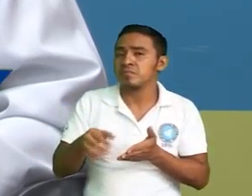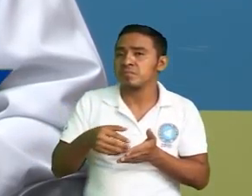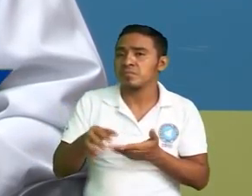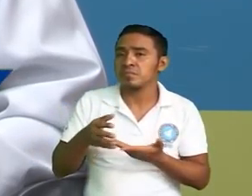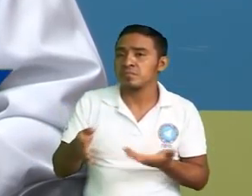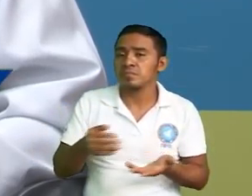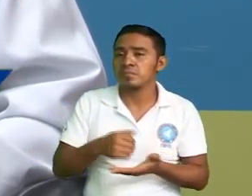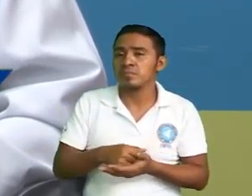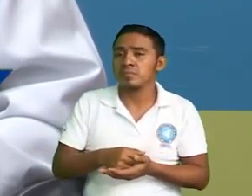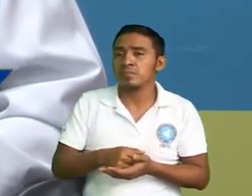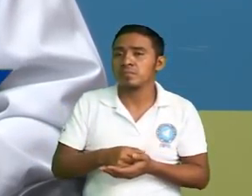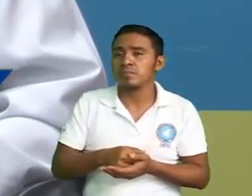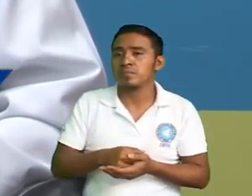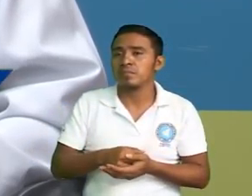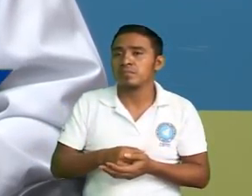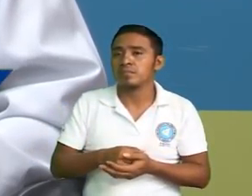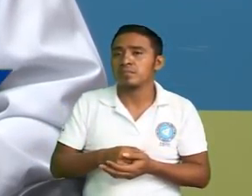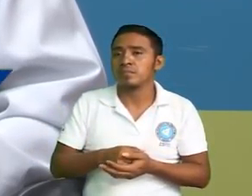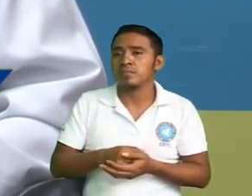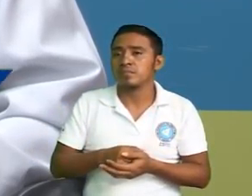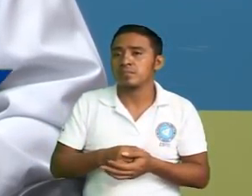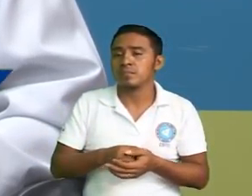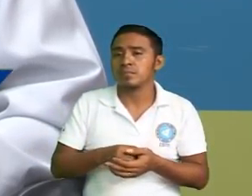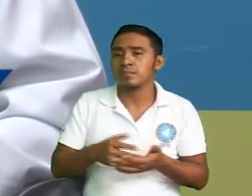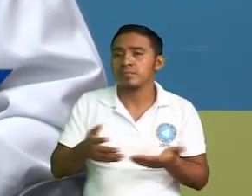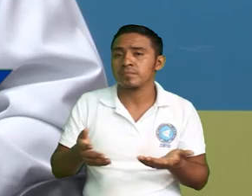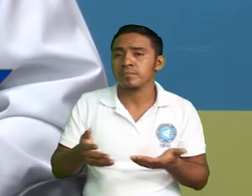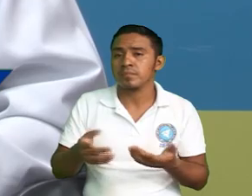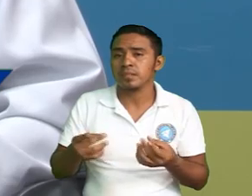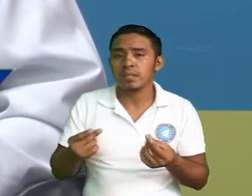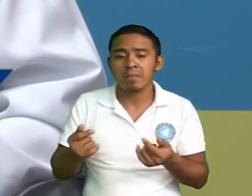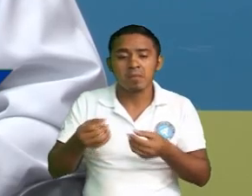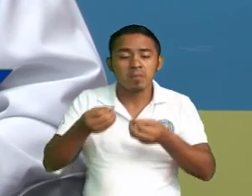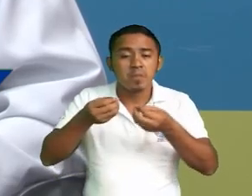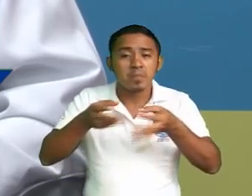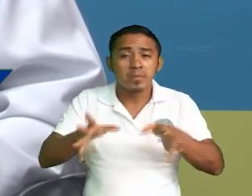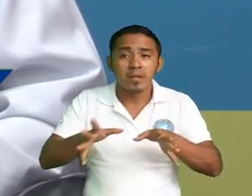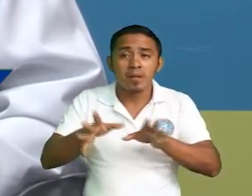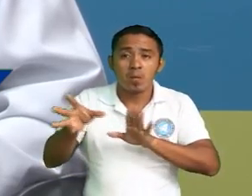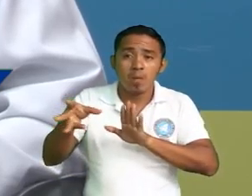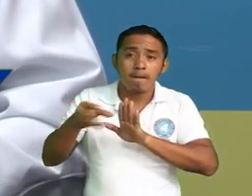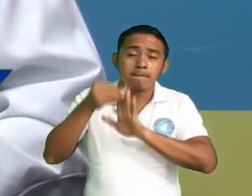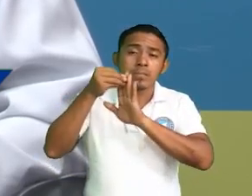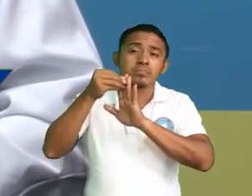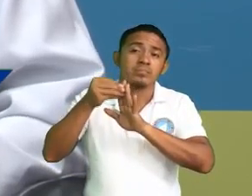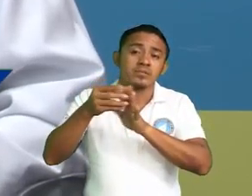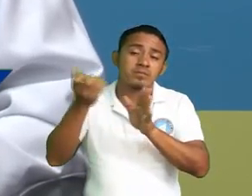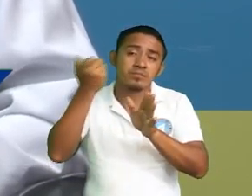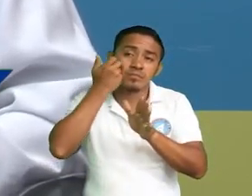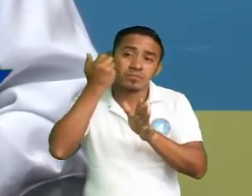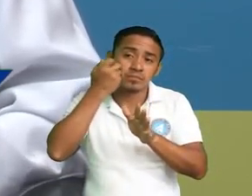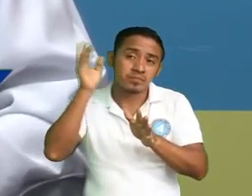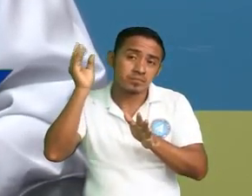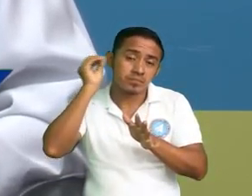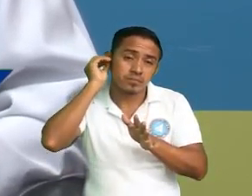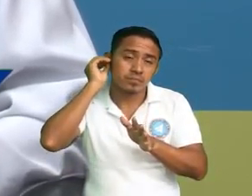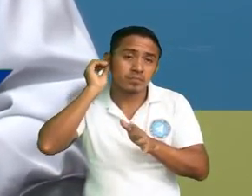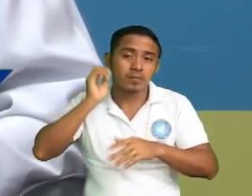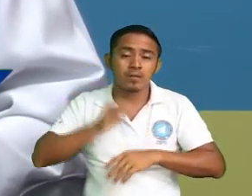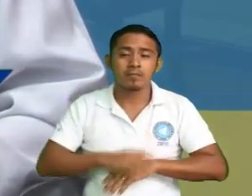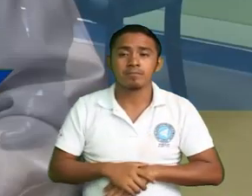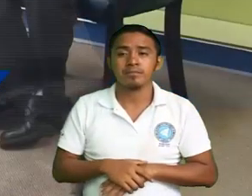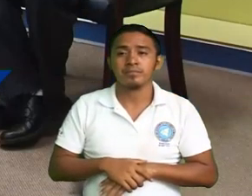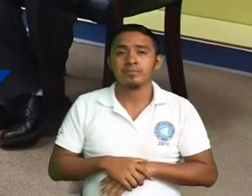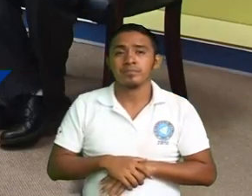es una piel que se va a erosionar y con facilidad va a agarrar una infección en el oído. Ahora, ¿de qué